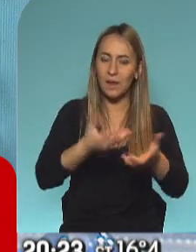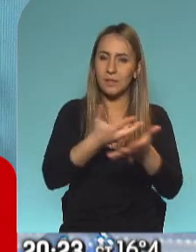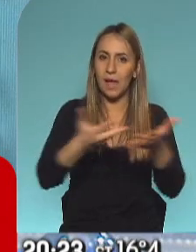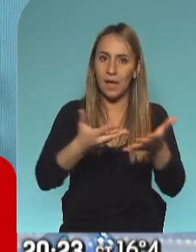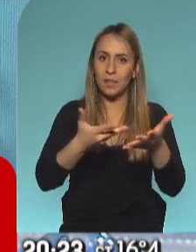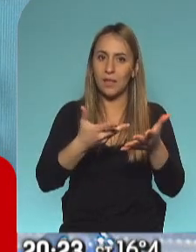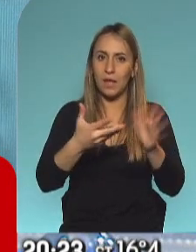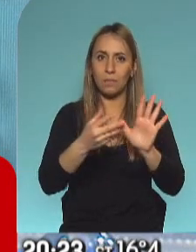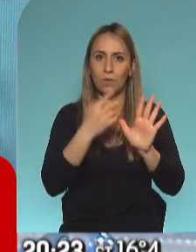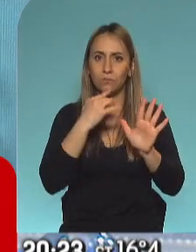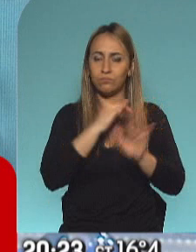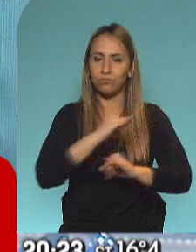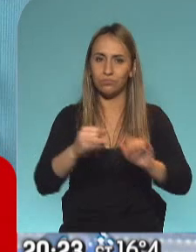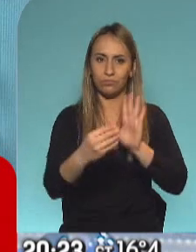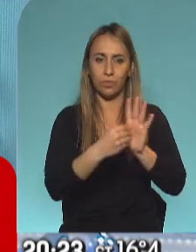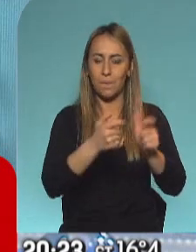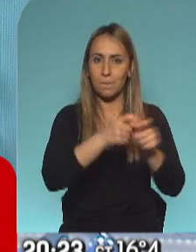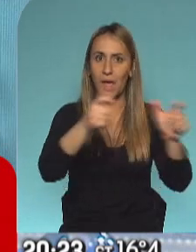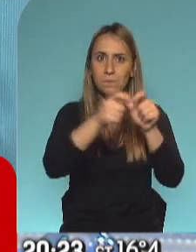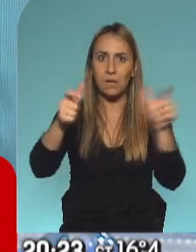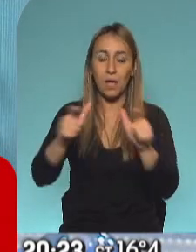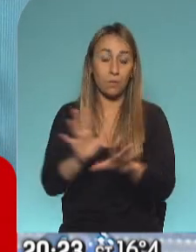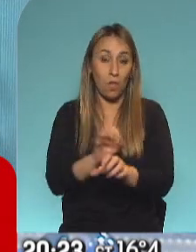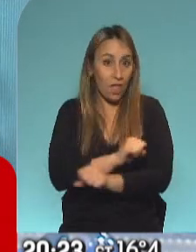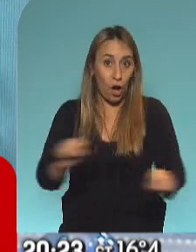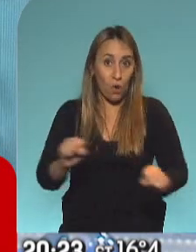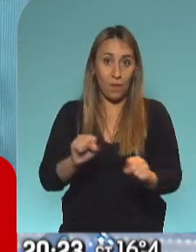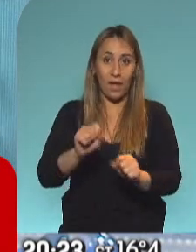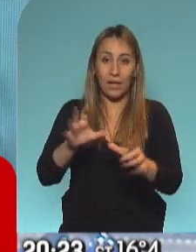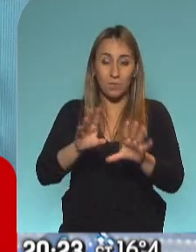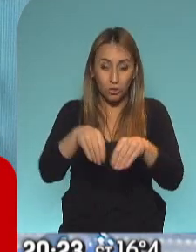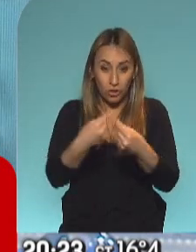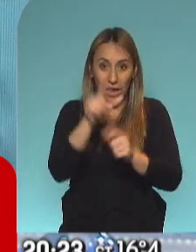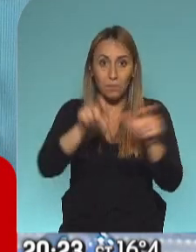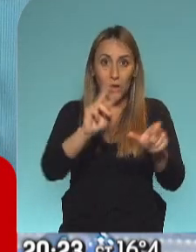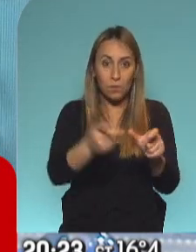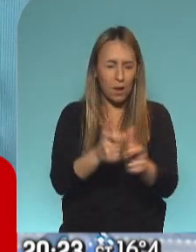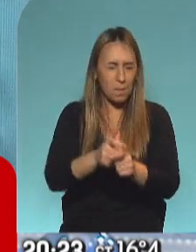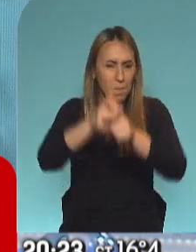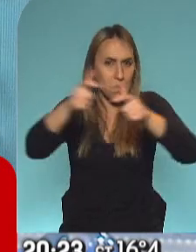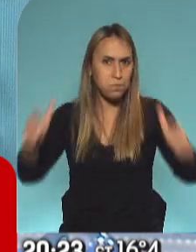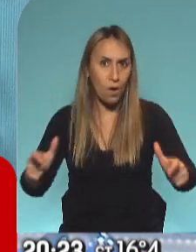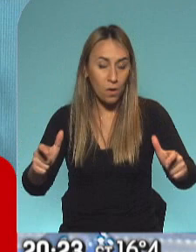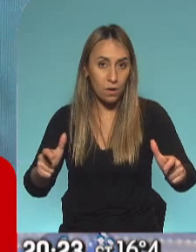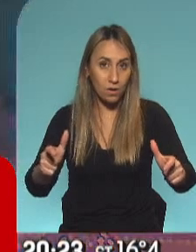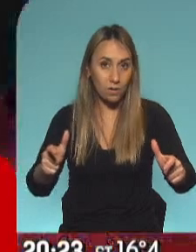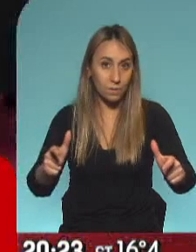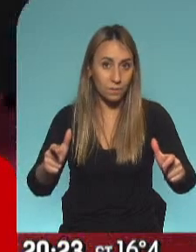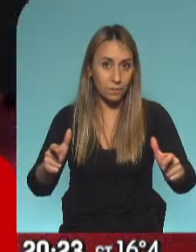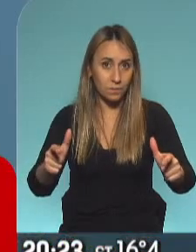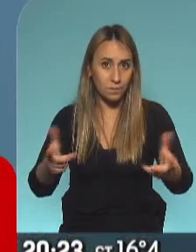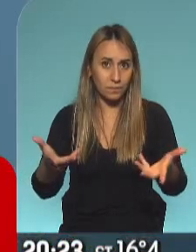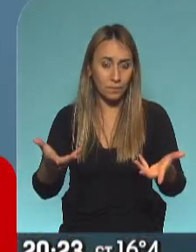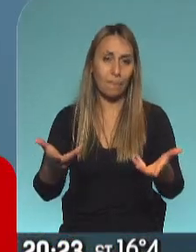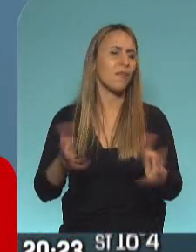país, de día para otro, tengamos una cantidad de fallecidos superior a la que imaginábamos? Esa por un lado. No,